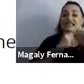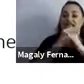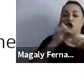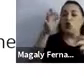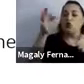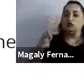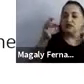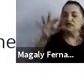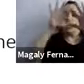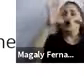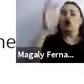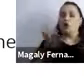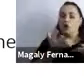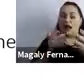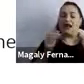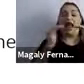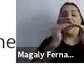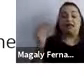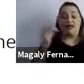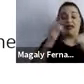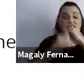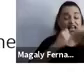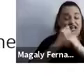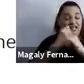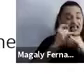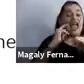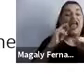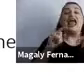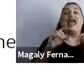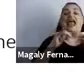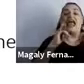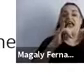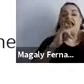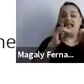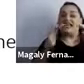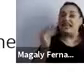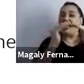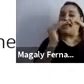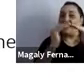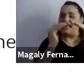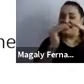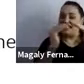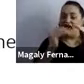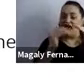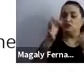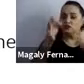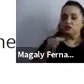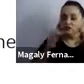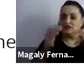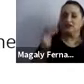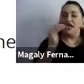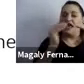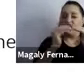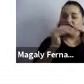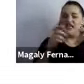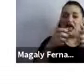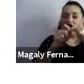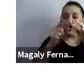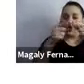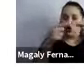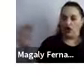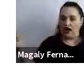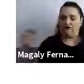nivel nacional es equidad fiscal, equidad geográfica y equidad en el acceso, en las oportunidades, en los derechos